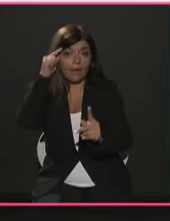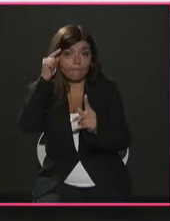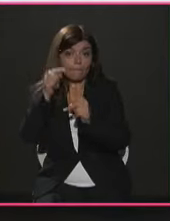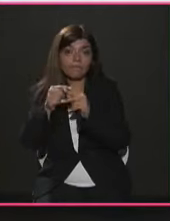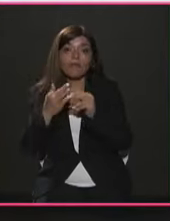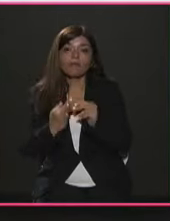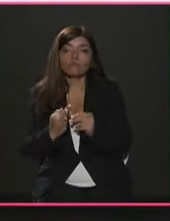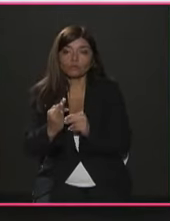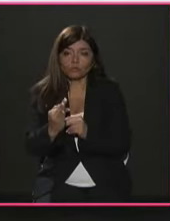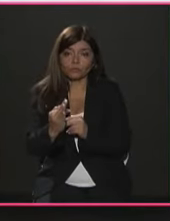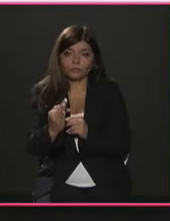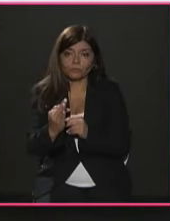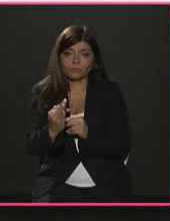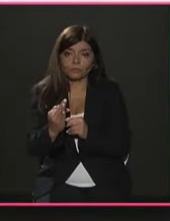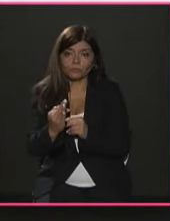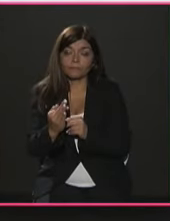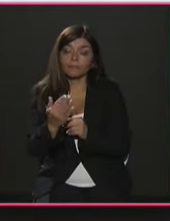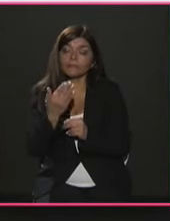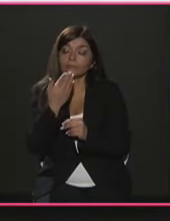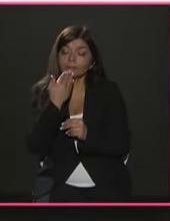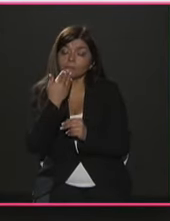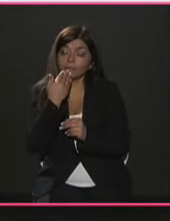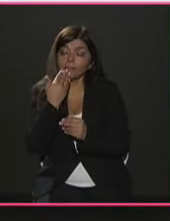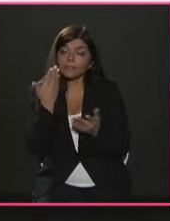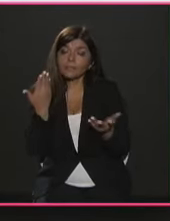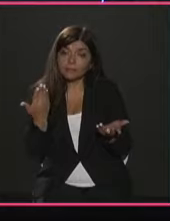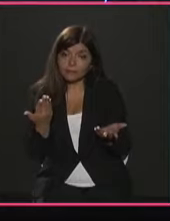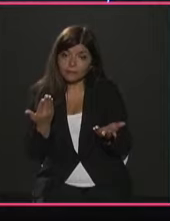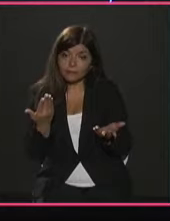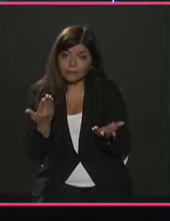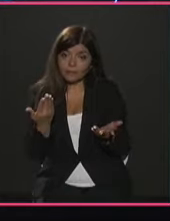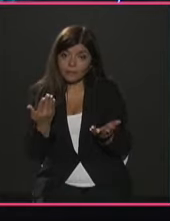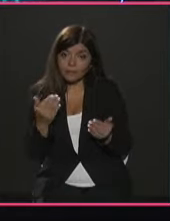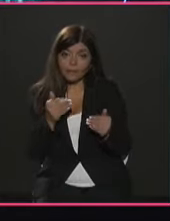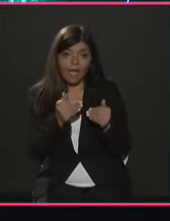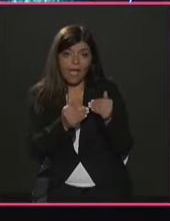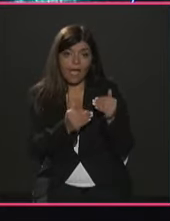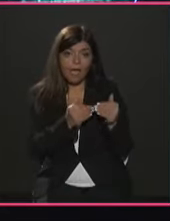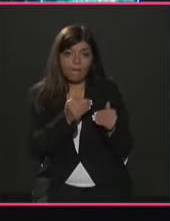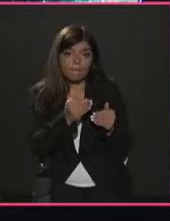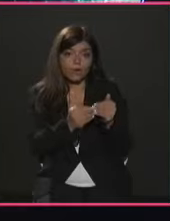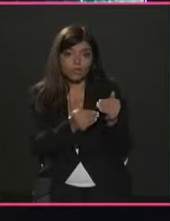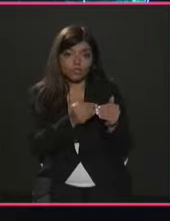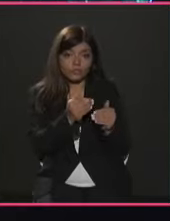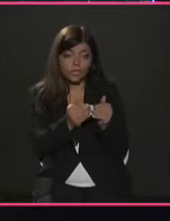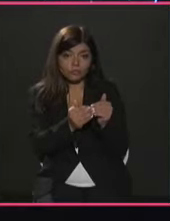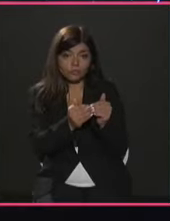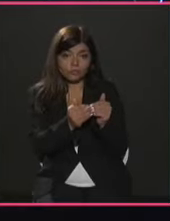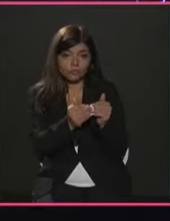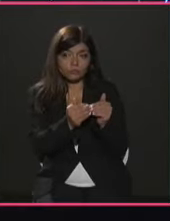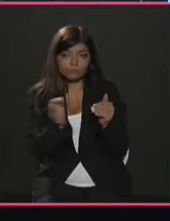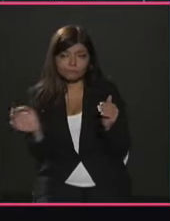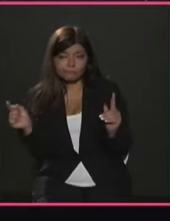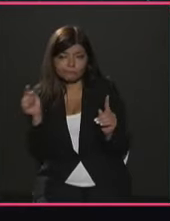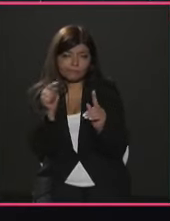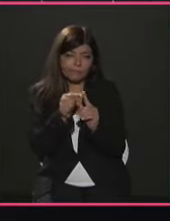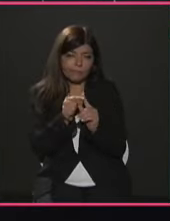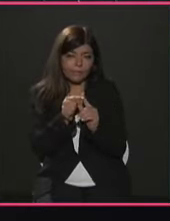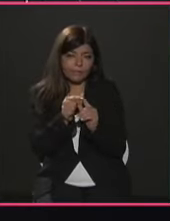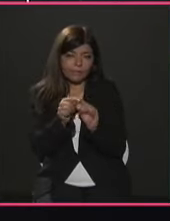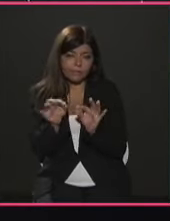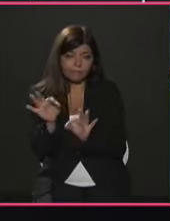y por otro lado ylo está el proceso cuando hablo de metas y lo